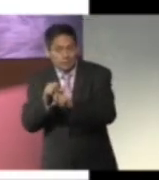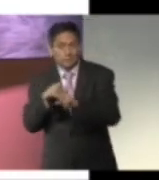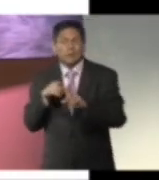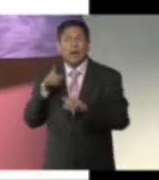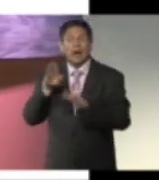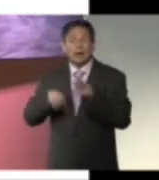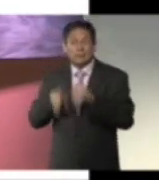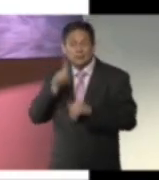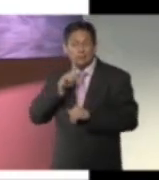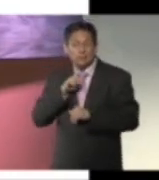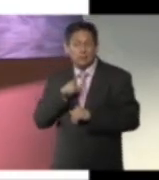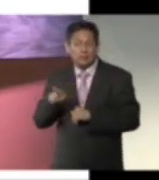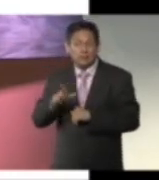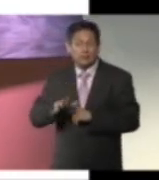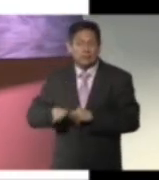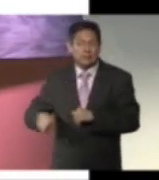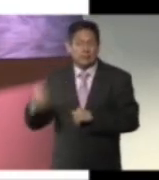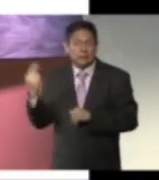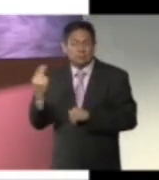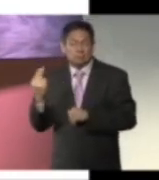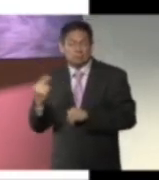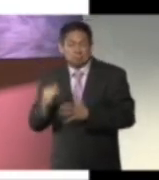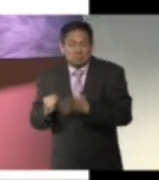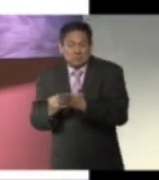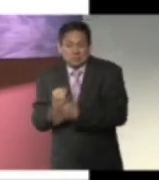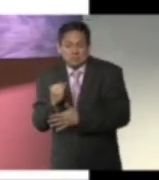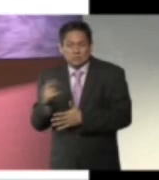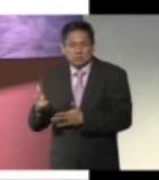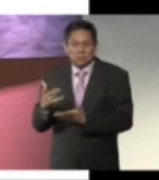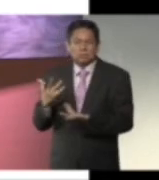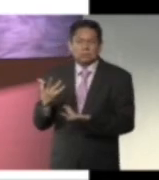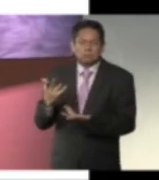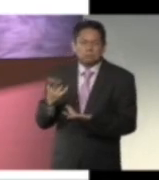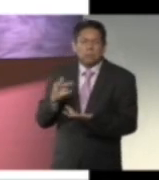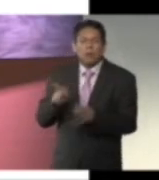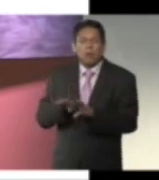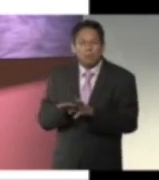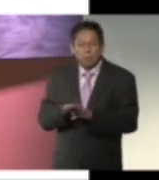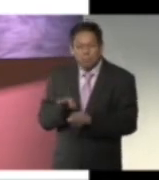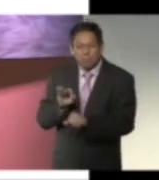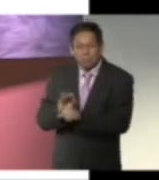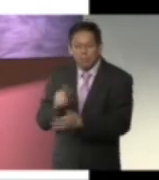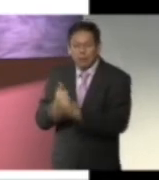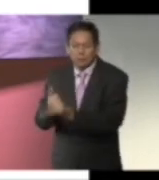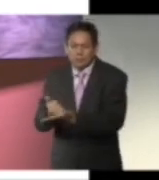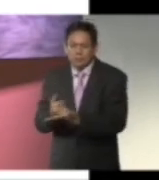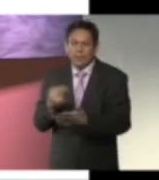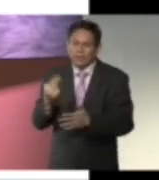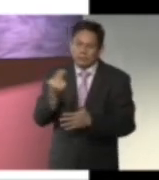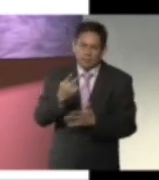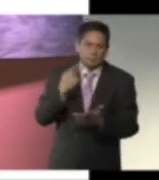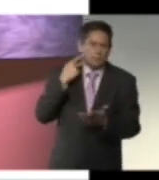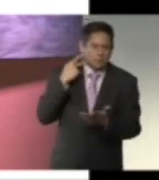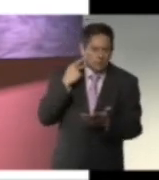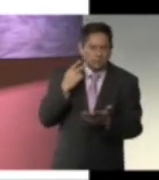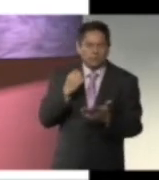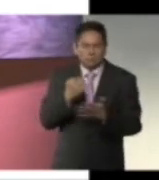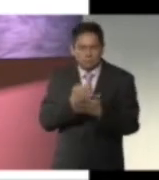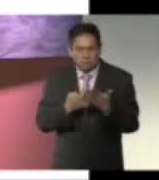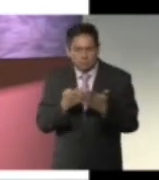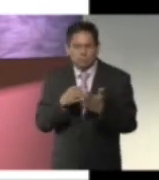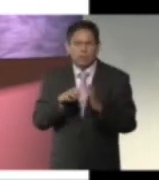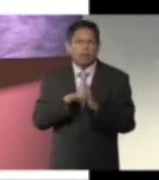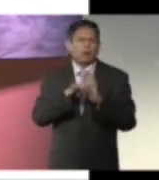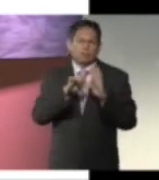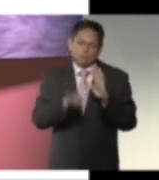de acuerdo social, políticas, para cambiar la situación de las mujeres. Y ahí muchas cosas importan, entre ellas el lenguaje. A mí me gusta